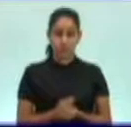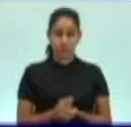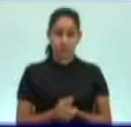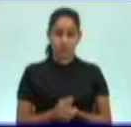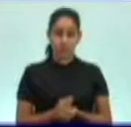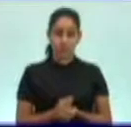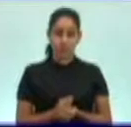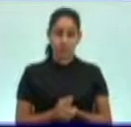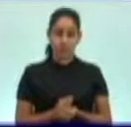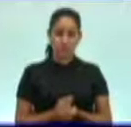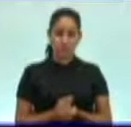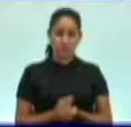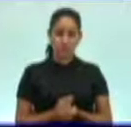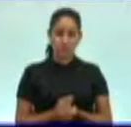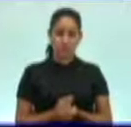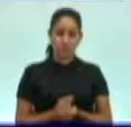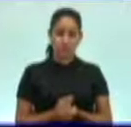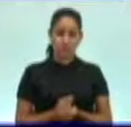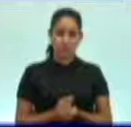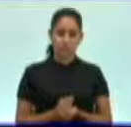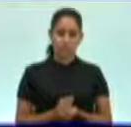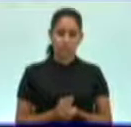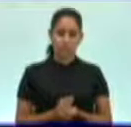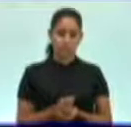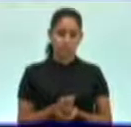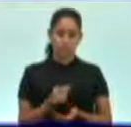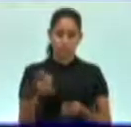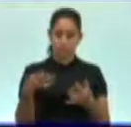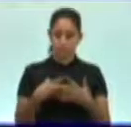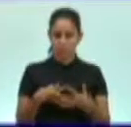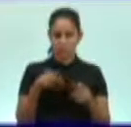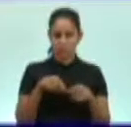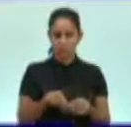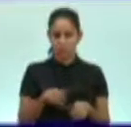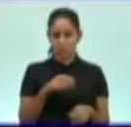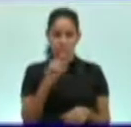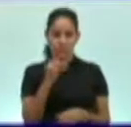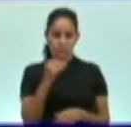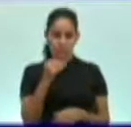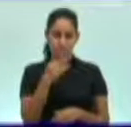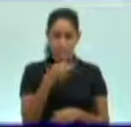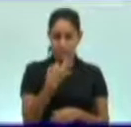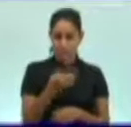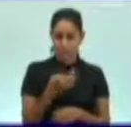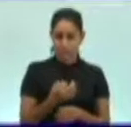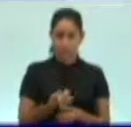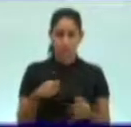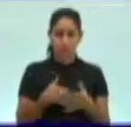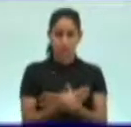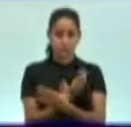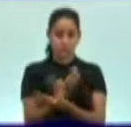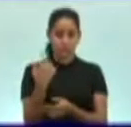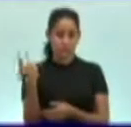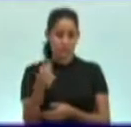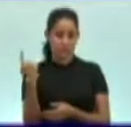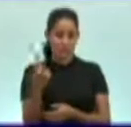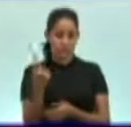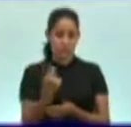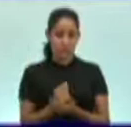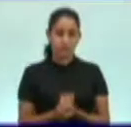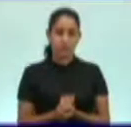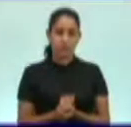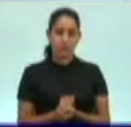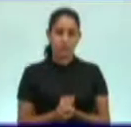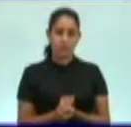se corresponde con lo que plantea la propia ley de los símbolos nacionales